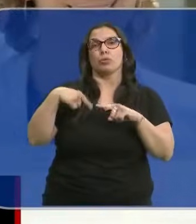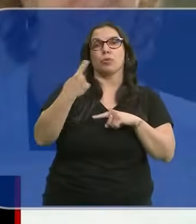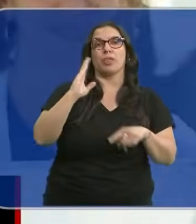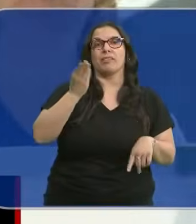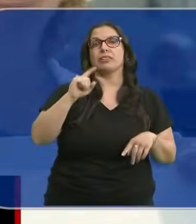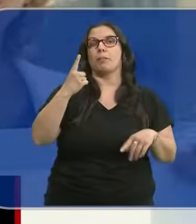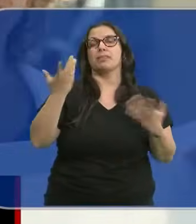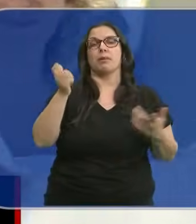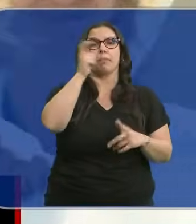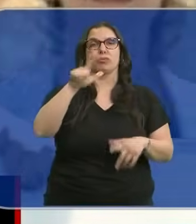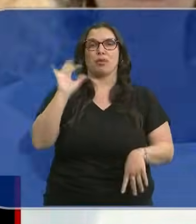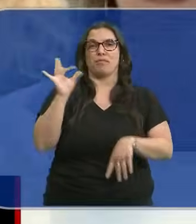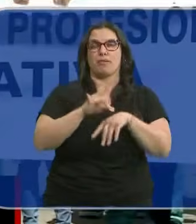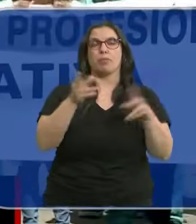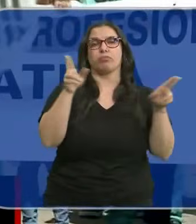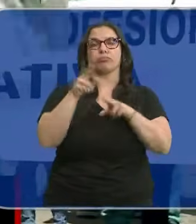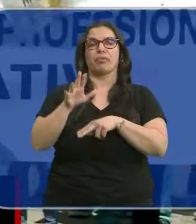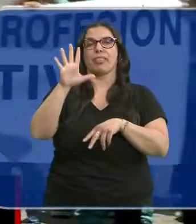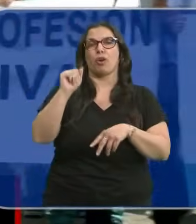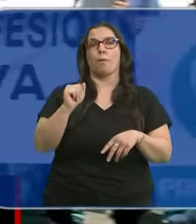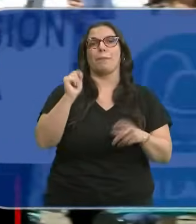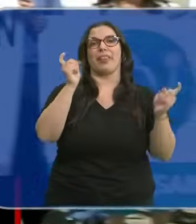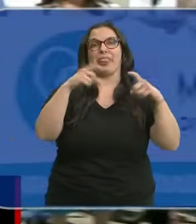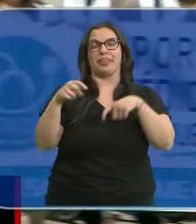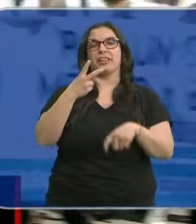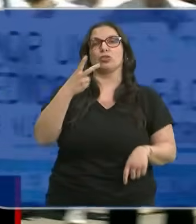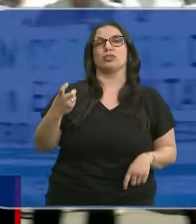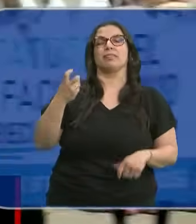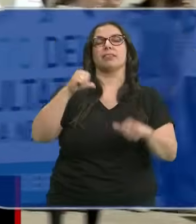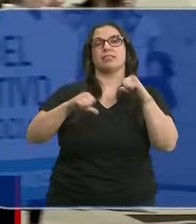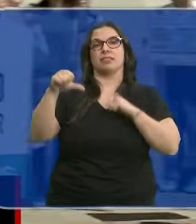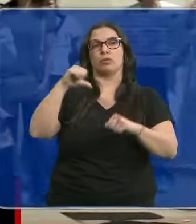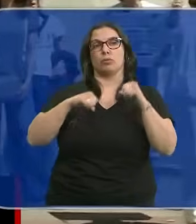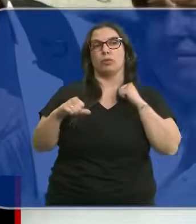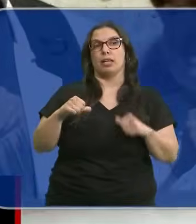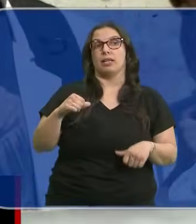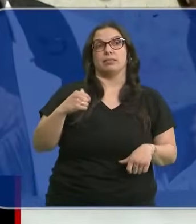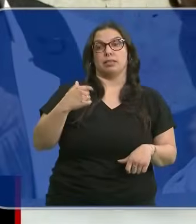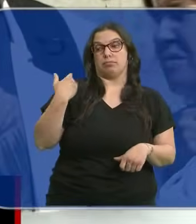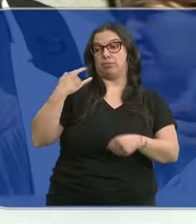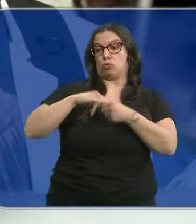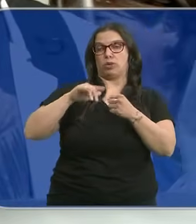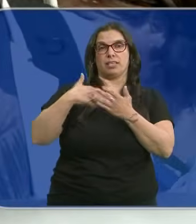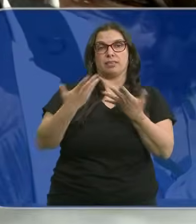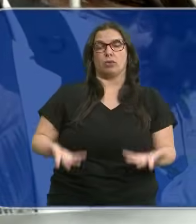sobre todo los pacientes. Se han cancelado 5.000 consultas y 200 cirugías solo desde este lunes.